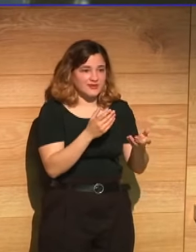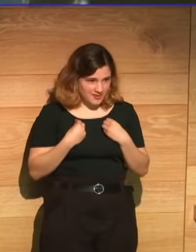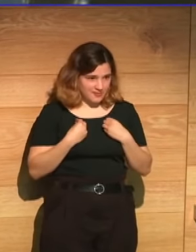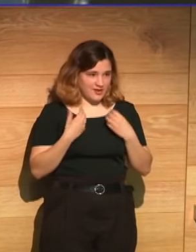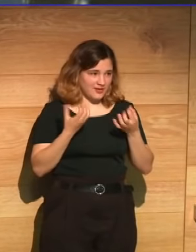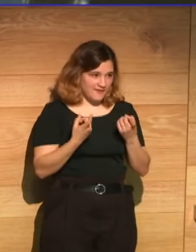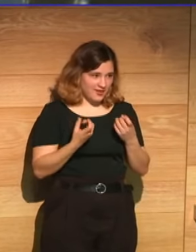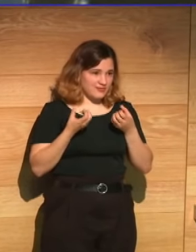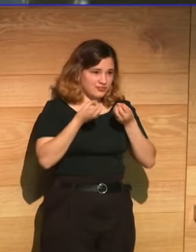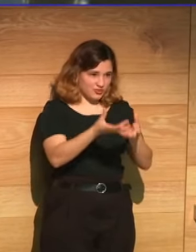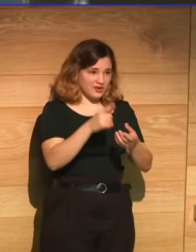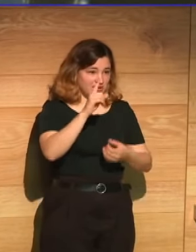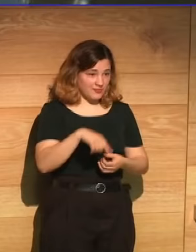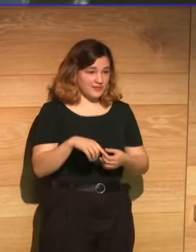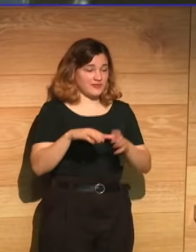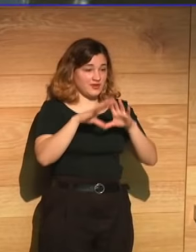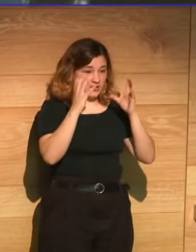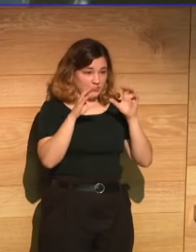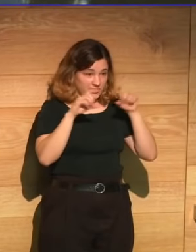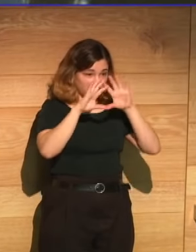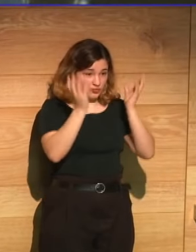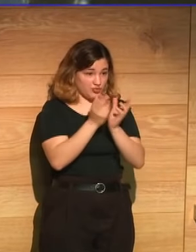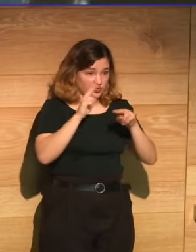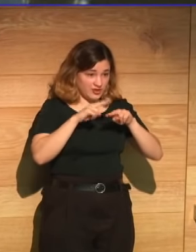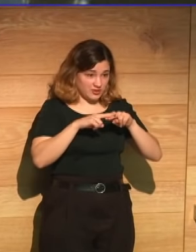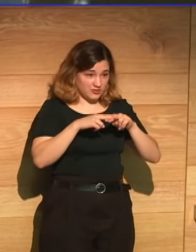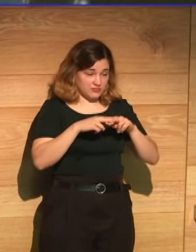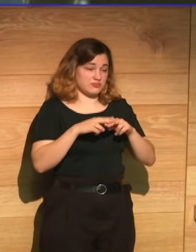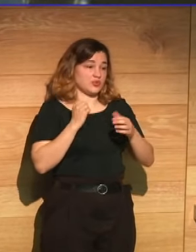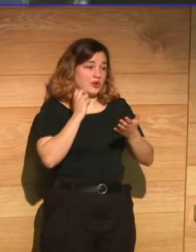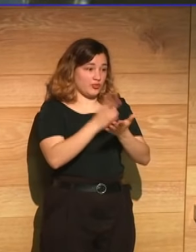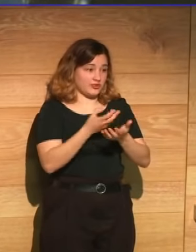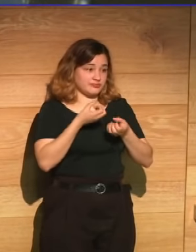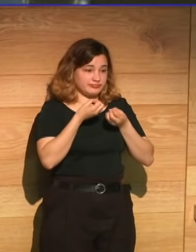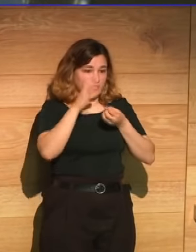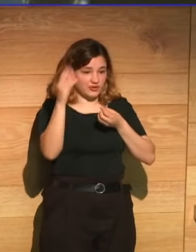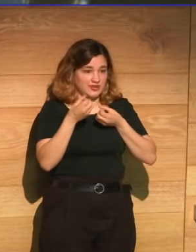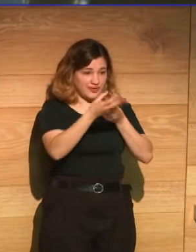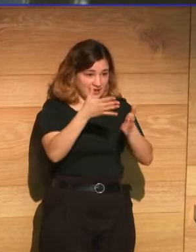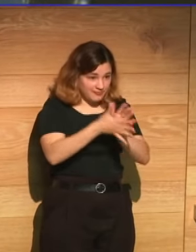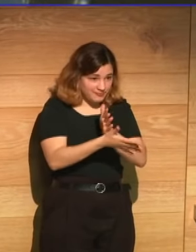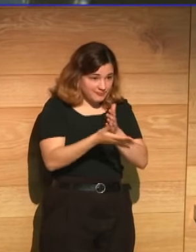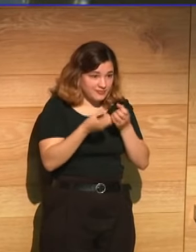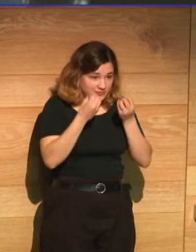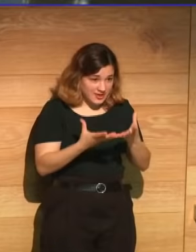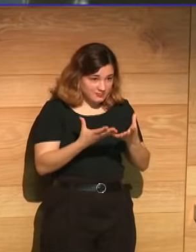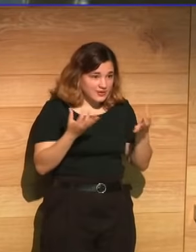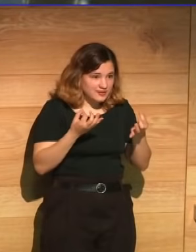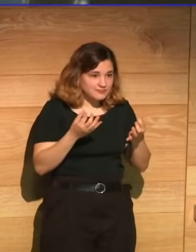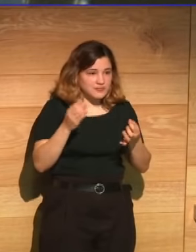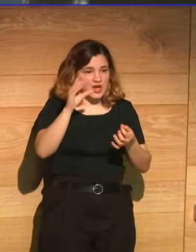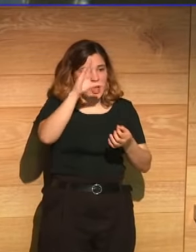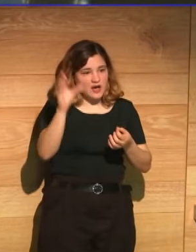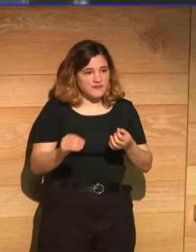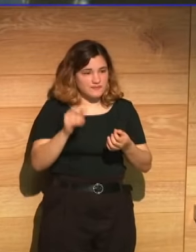información. Desde Mundo Negro, otra de nuestras apuestas para contar bien el continente es dar la palabra a los propios africanos, un poco